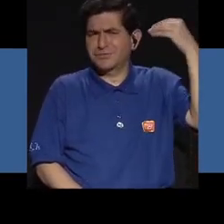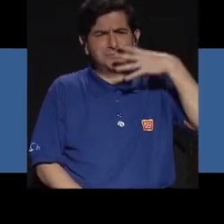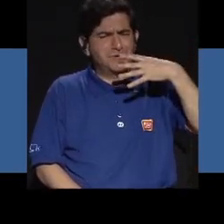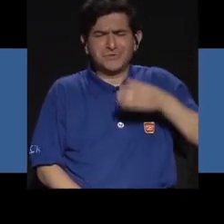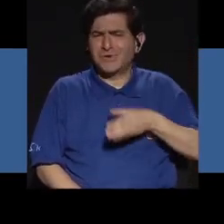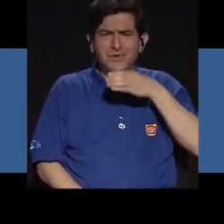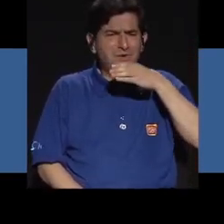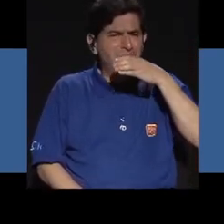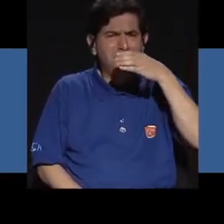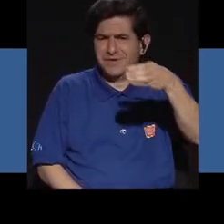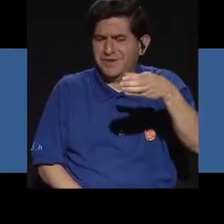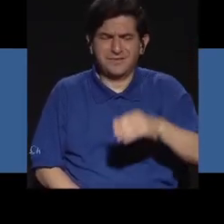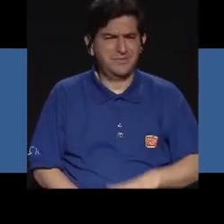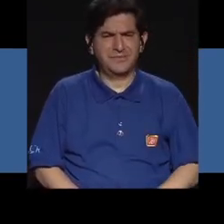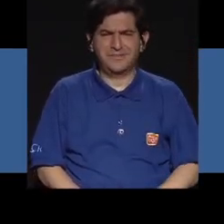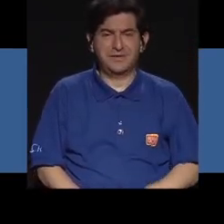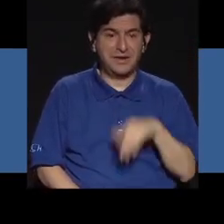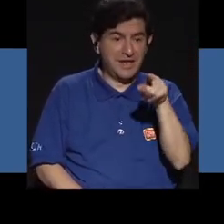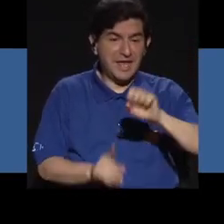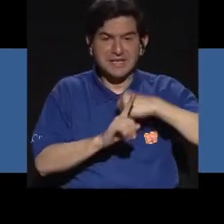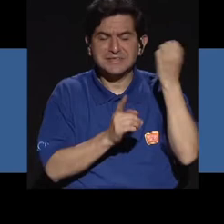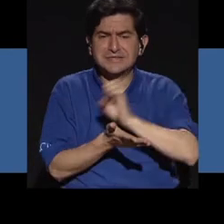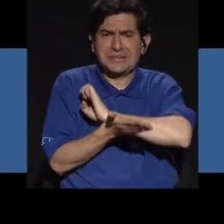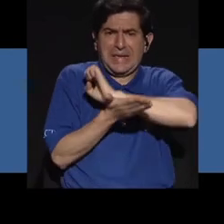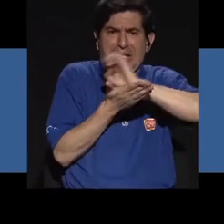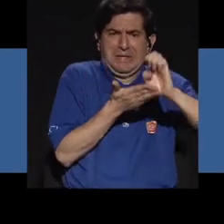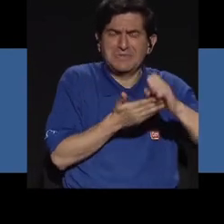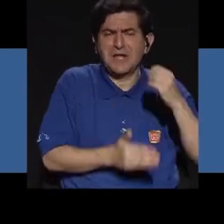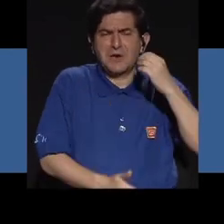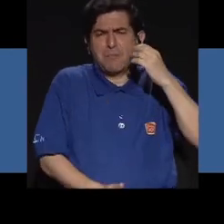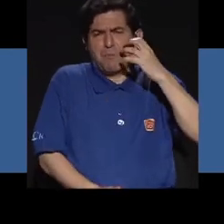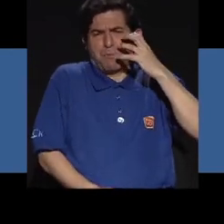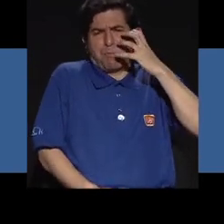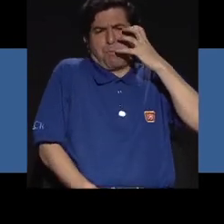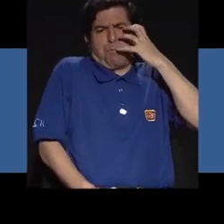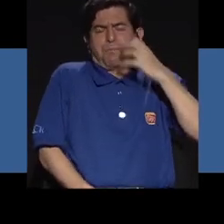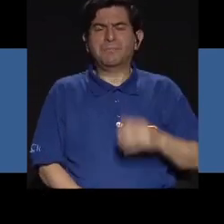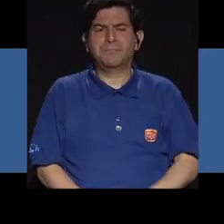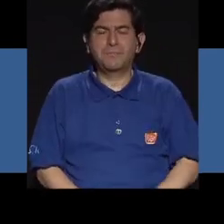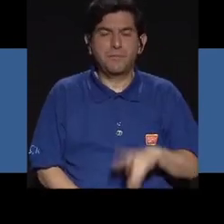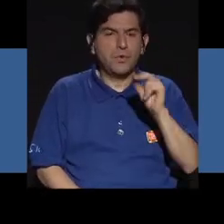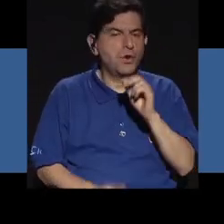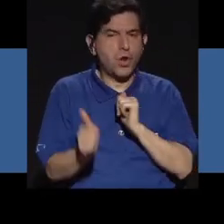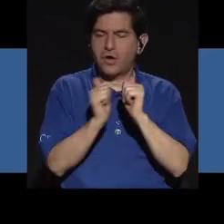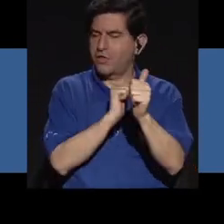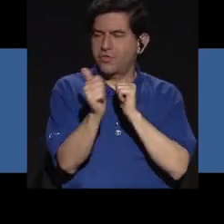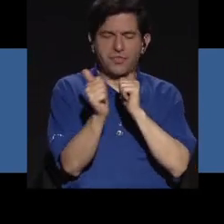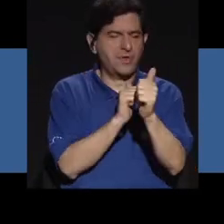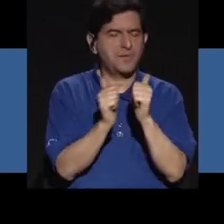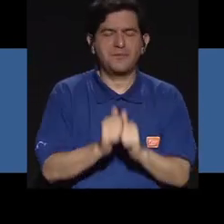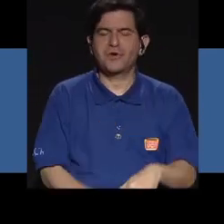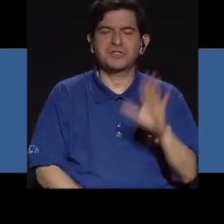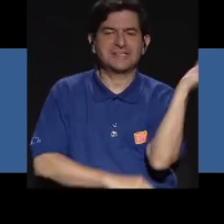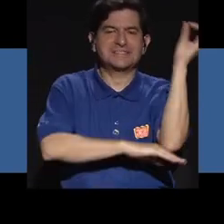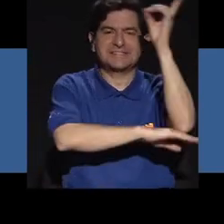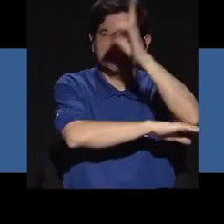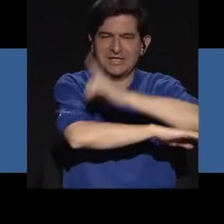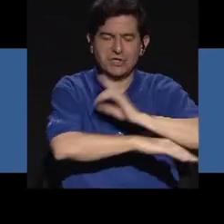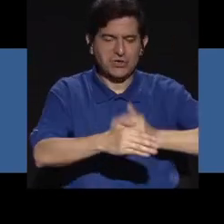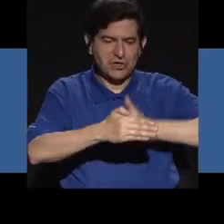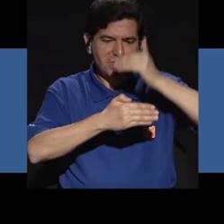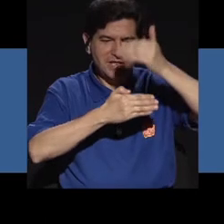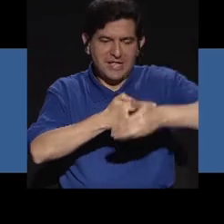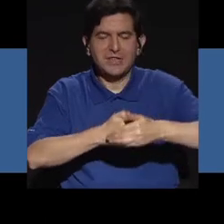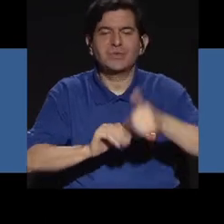No se asolee o se acerque a fuentes de calor, esto para evitar que se inflame. No haga ejercicios por al